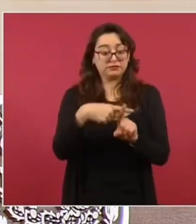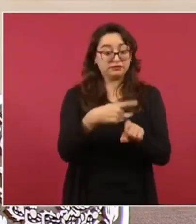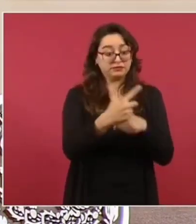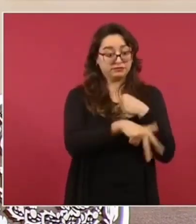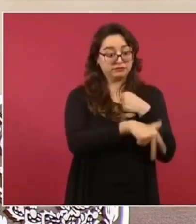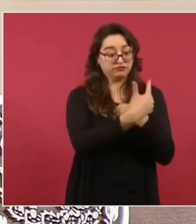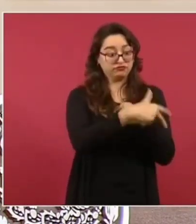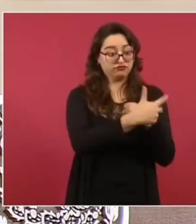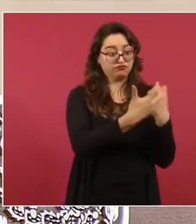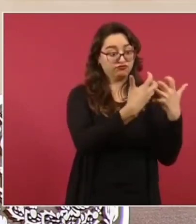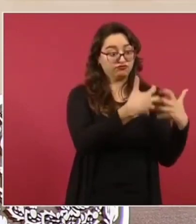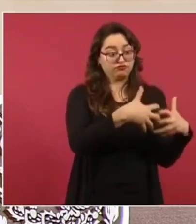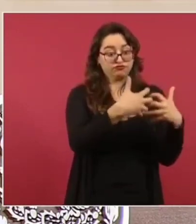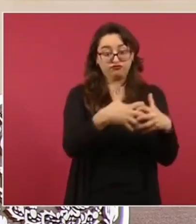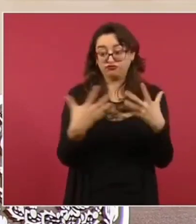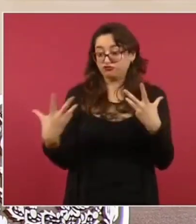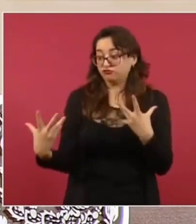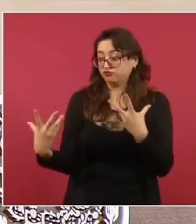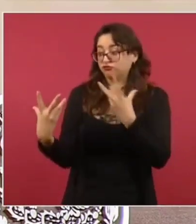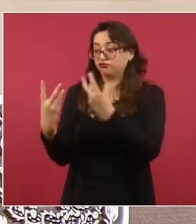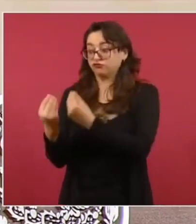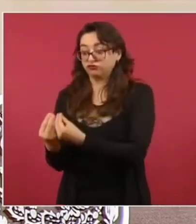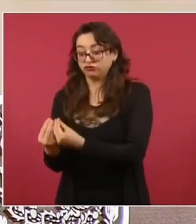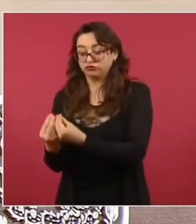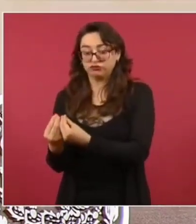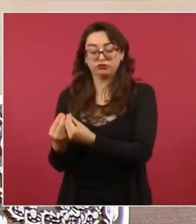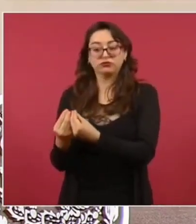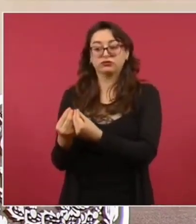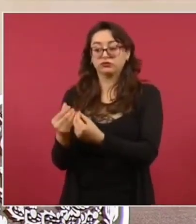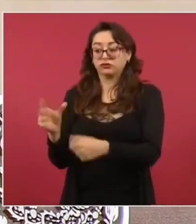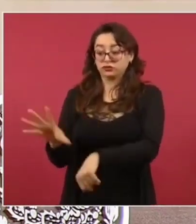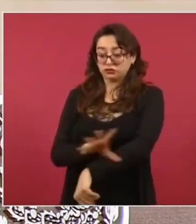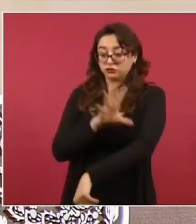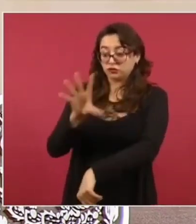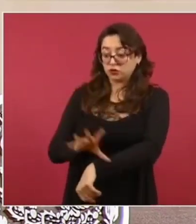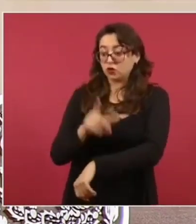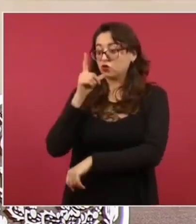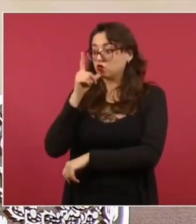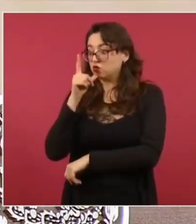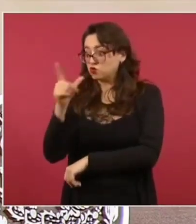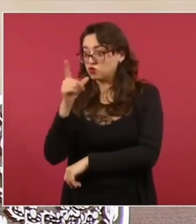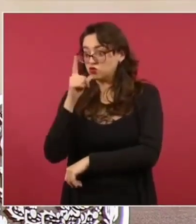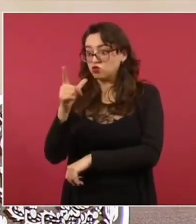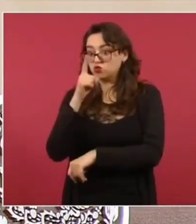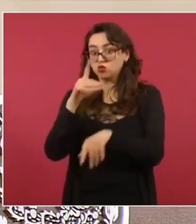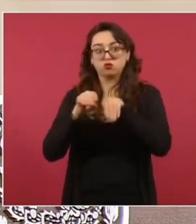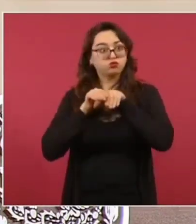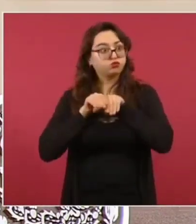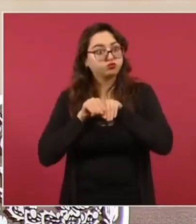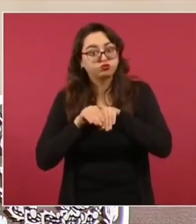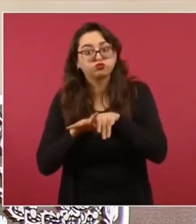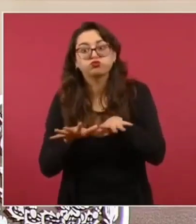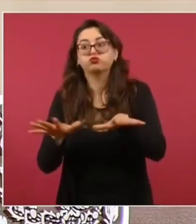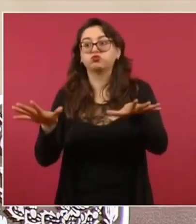hoy nos daría la totalidad de la demanda pico.